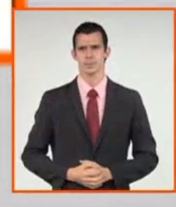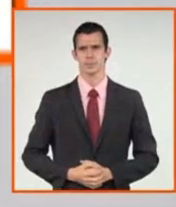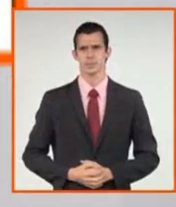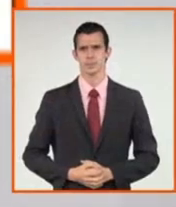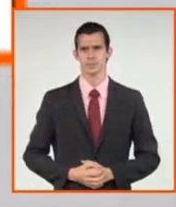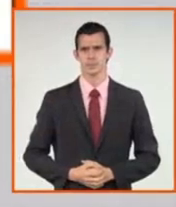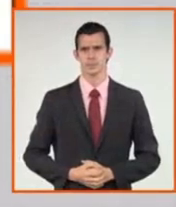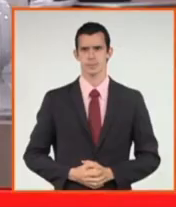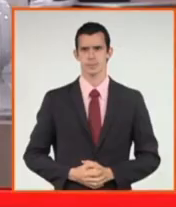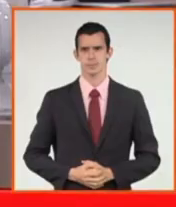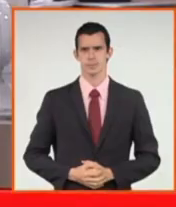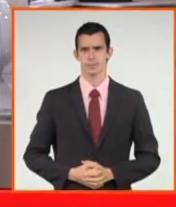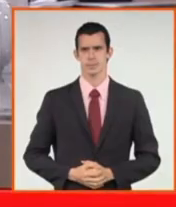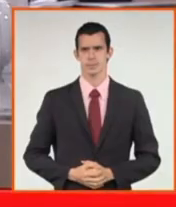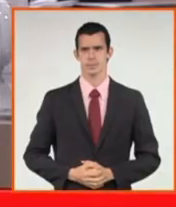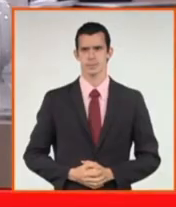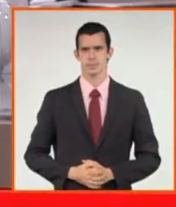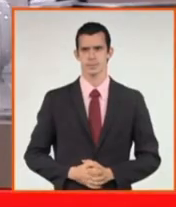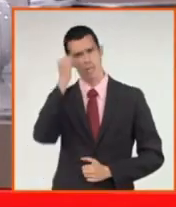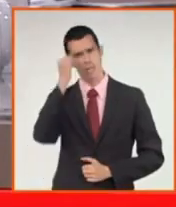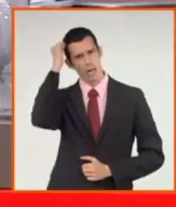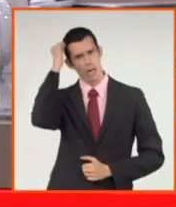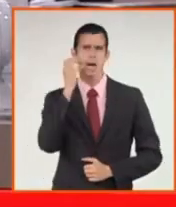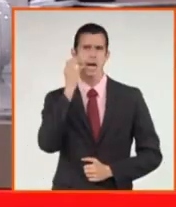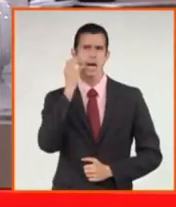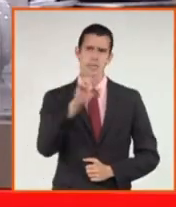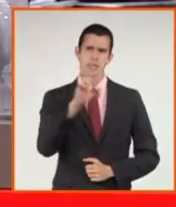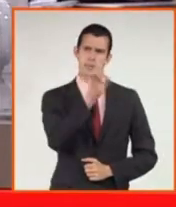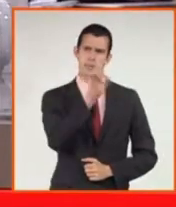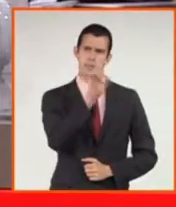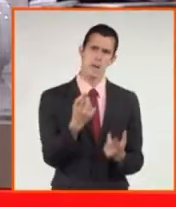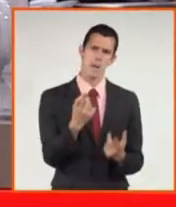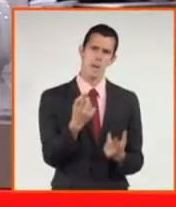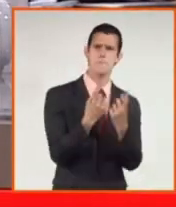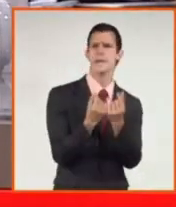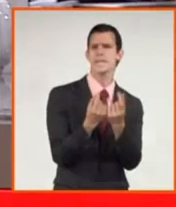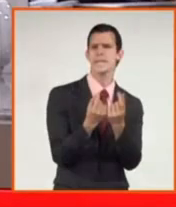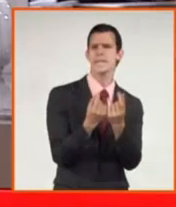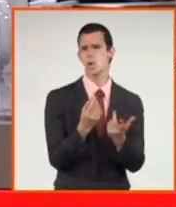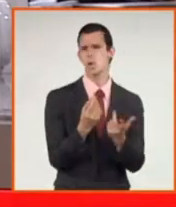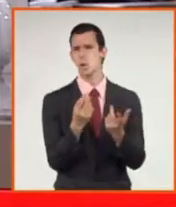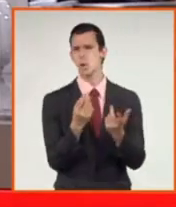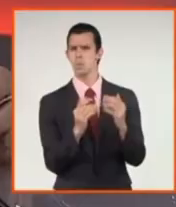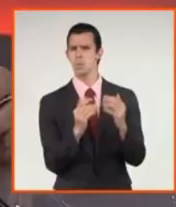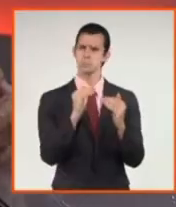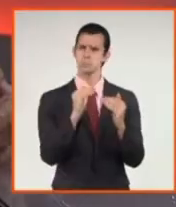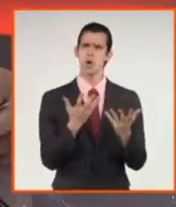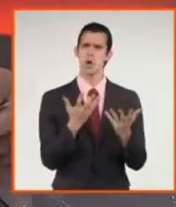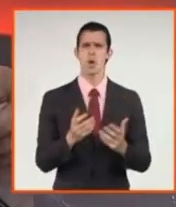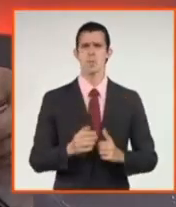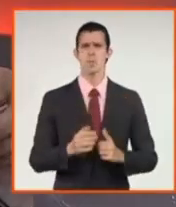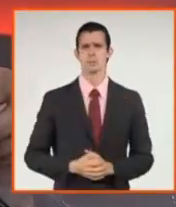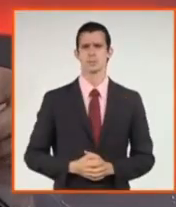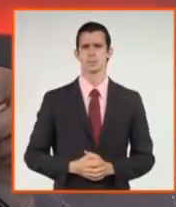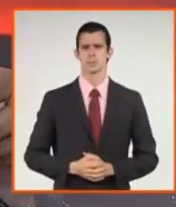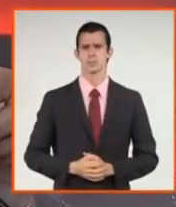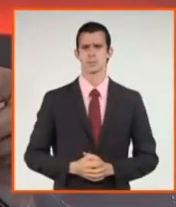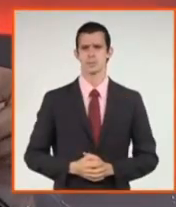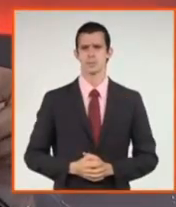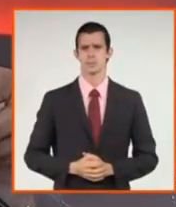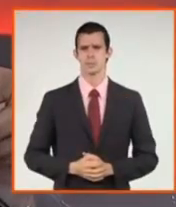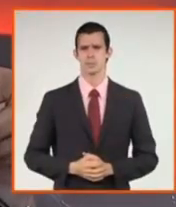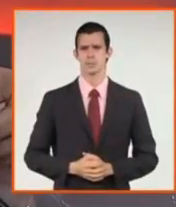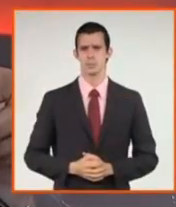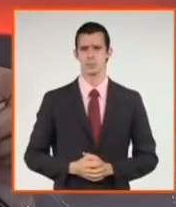cuáles son los precios que están establecidos podemos hacer esa contratación saber y el consumidor